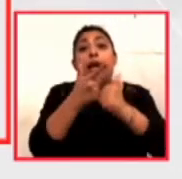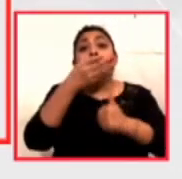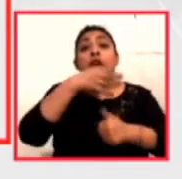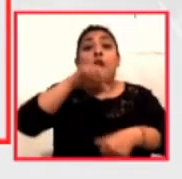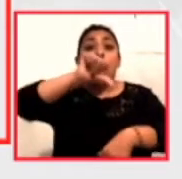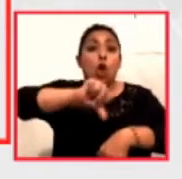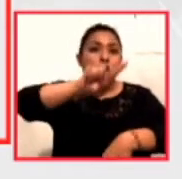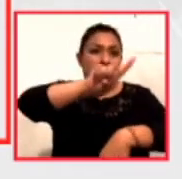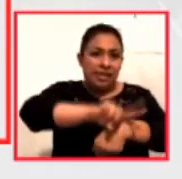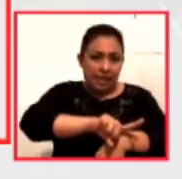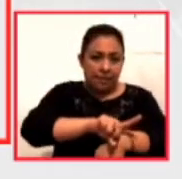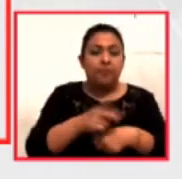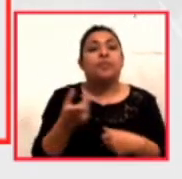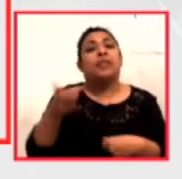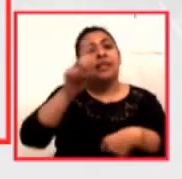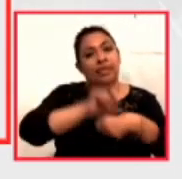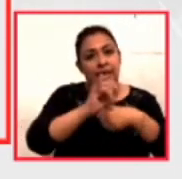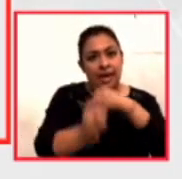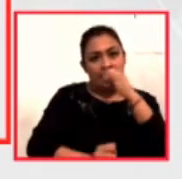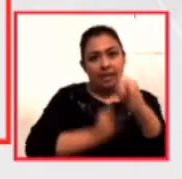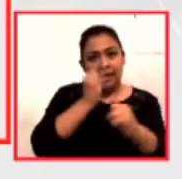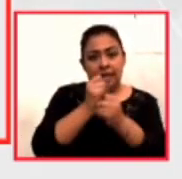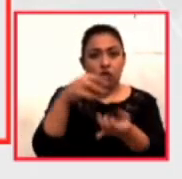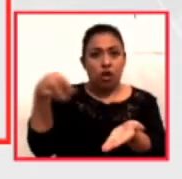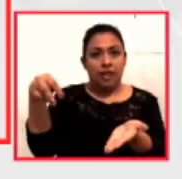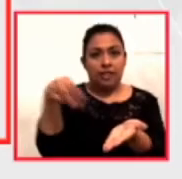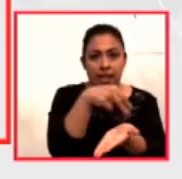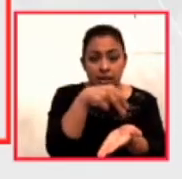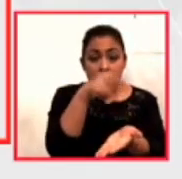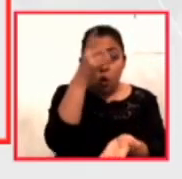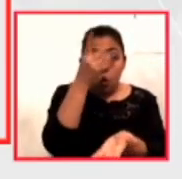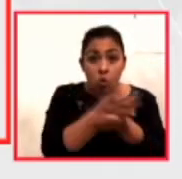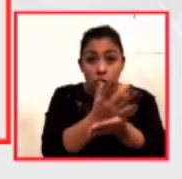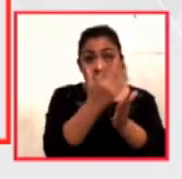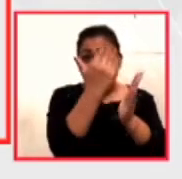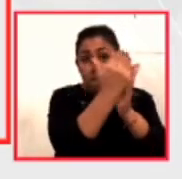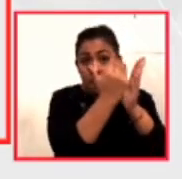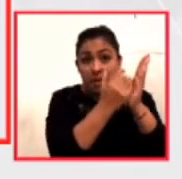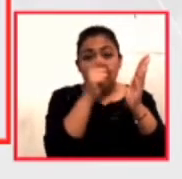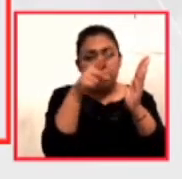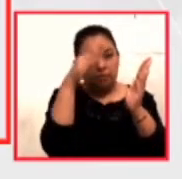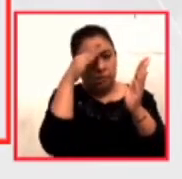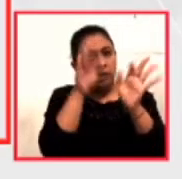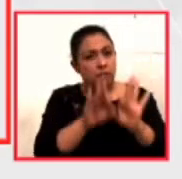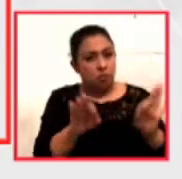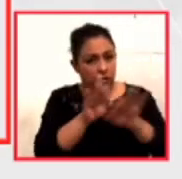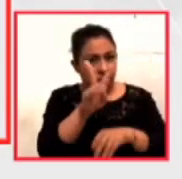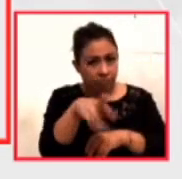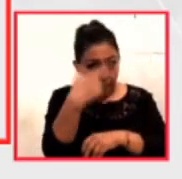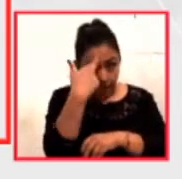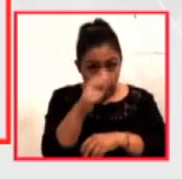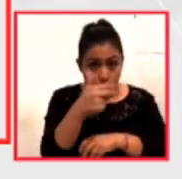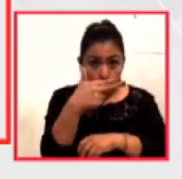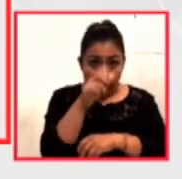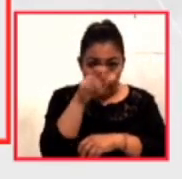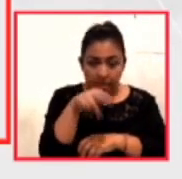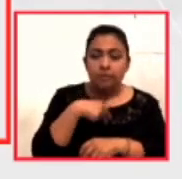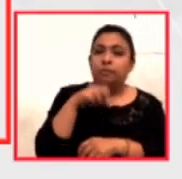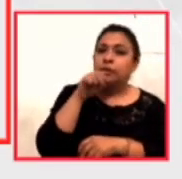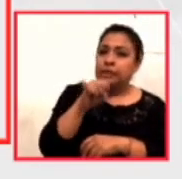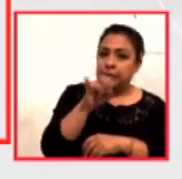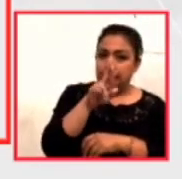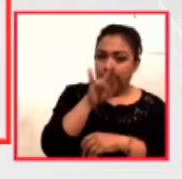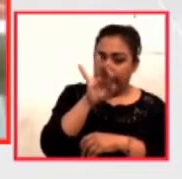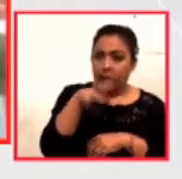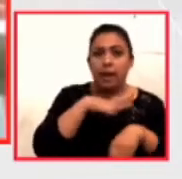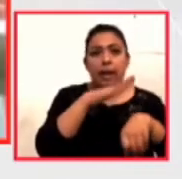de hoy, el Día Internacional de la Danza, y no solo la cartelera, sino reflexiones muy importantes, ¿no es así, mi querido Weman? Así es, Rafael,